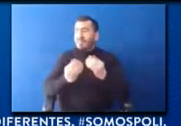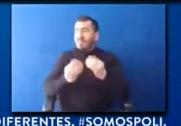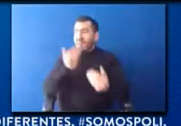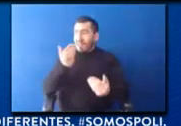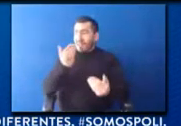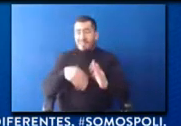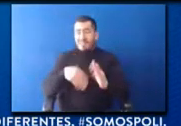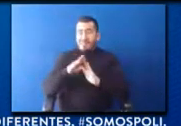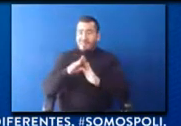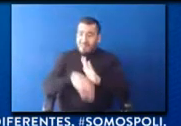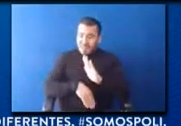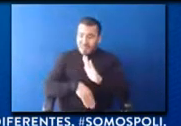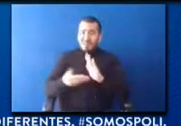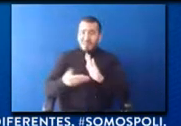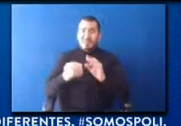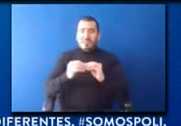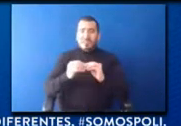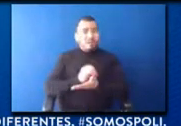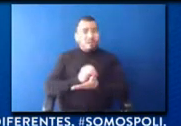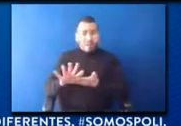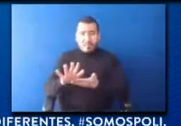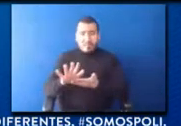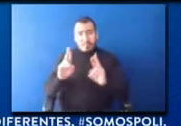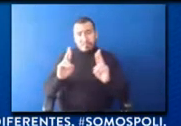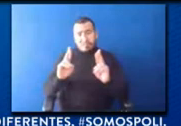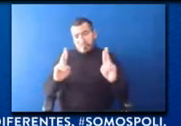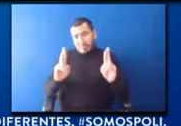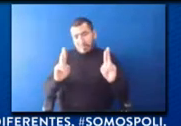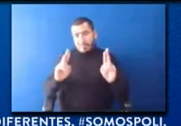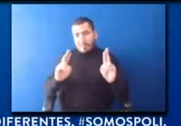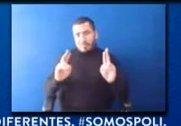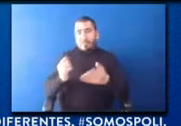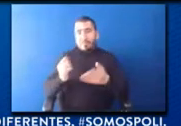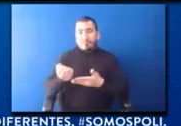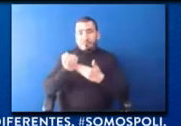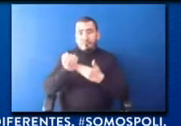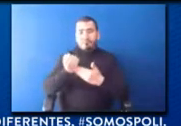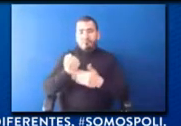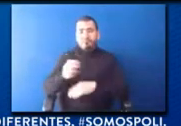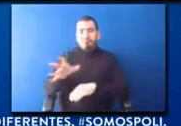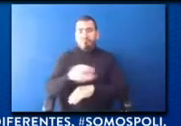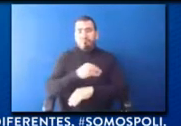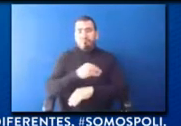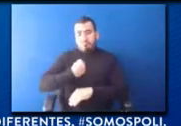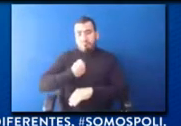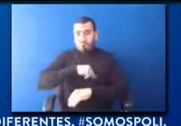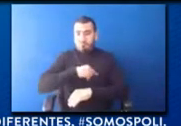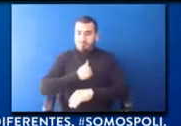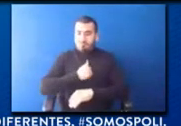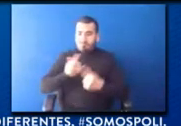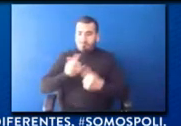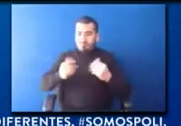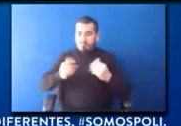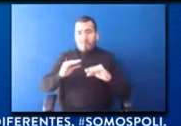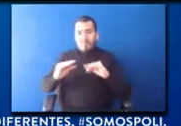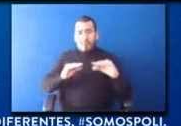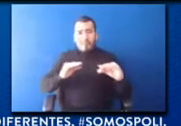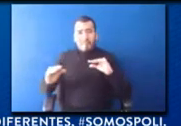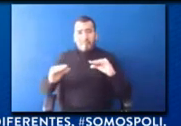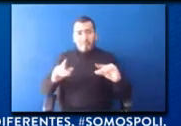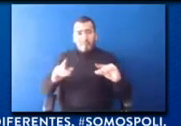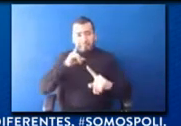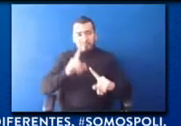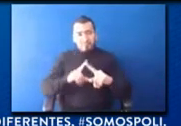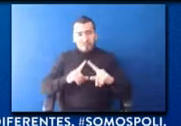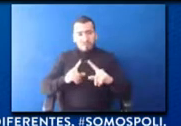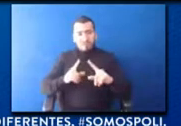gratis, que nos ayude entre todos poder mover nuestro dinero como debe ser, más dinámico para la generación de una economía.